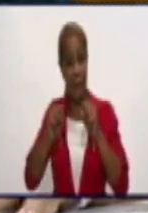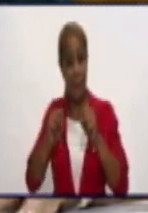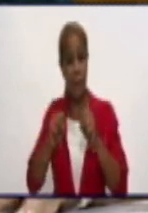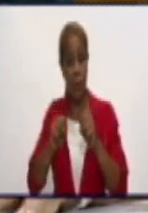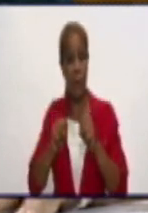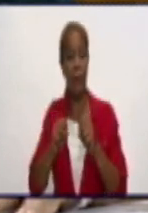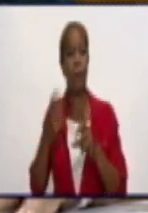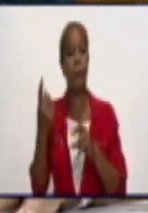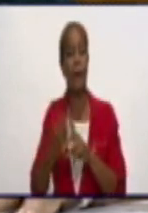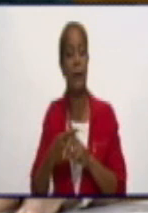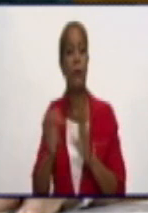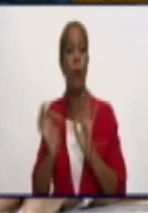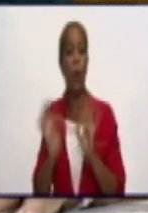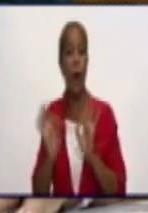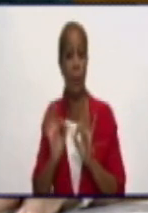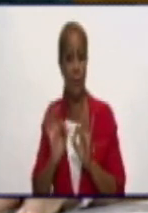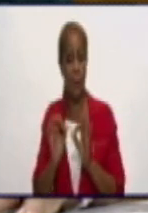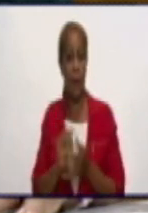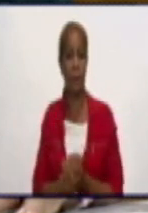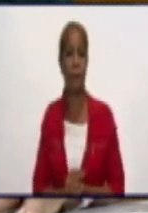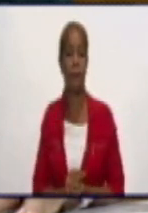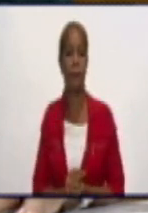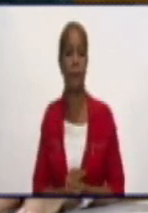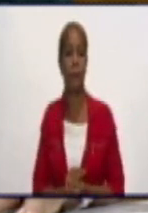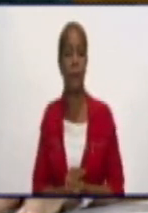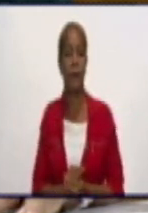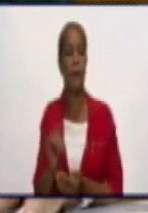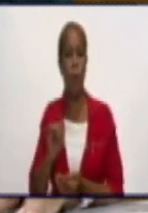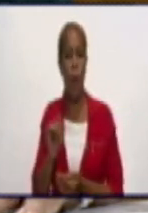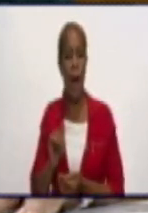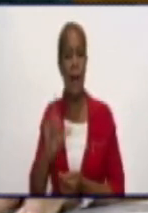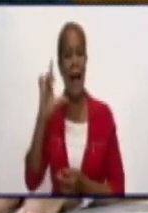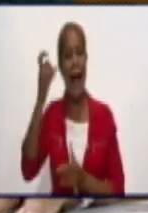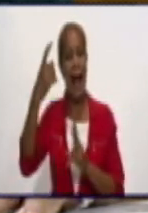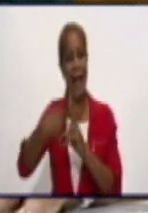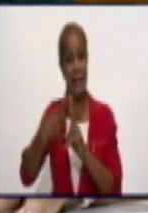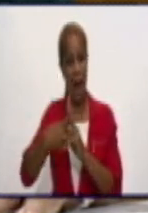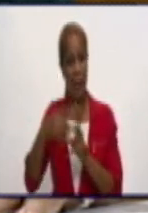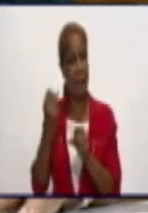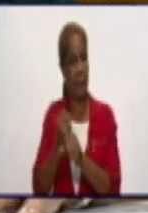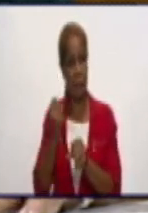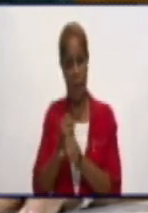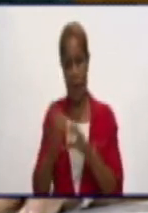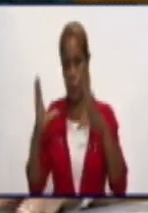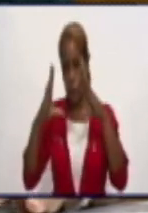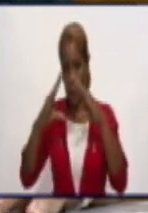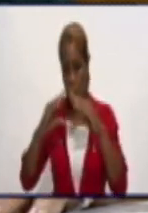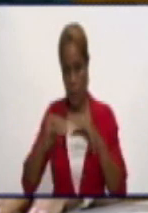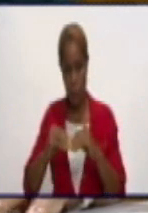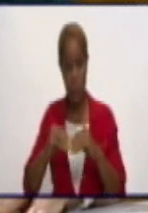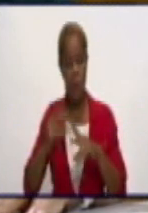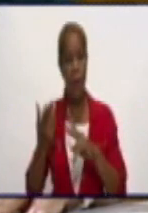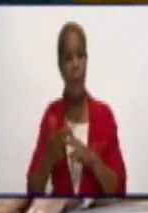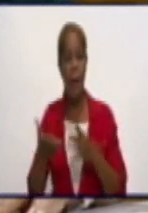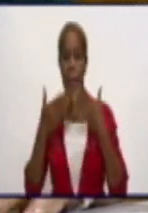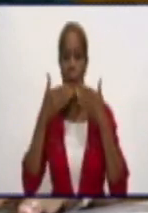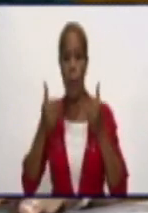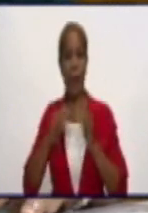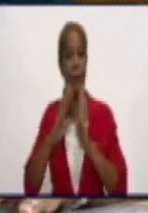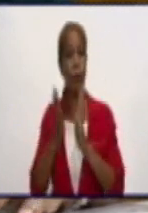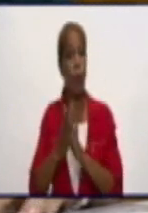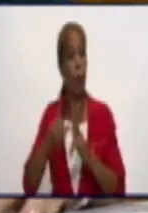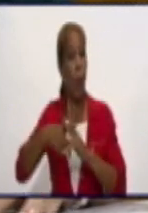está afectado actualmente un ramal hacia el Camarón, en el circuito de Cayama, que se trabajó desde anoche en varias interrupciones en el circuito y todavía queda pendiente. Pero